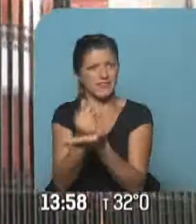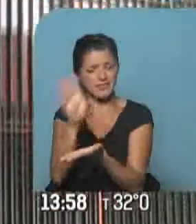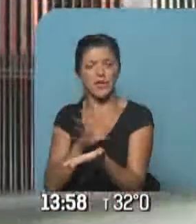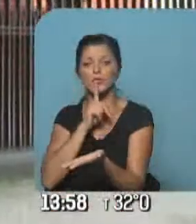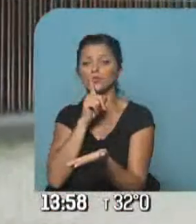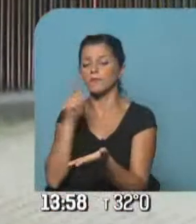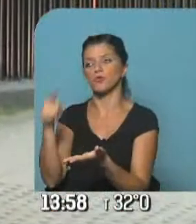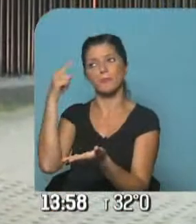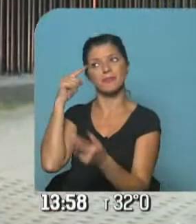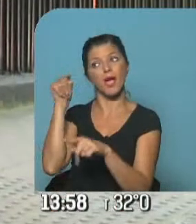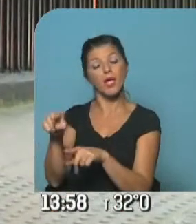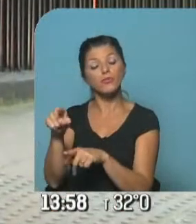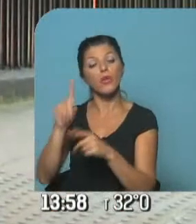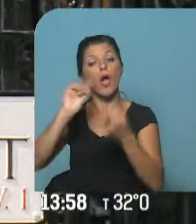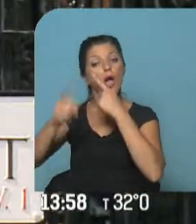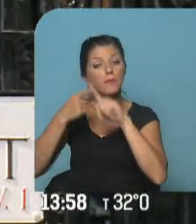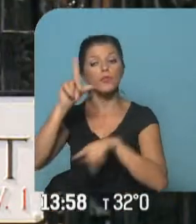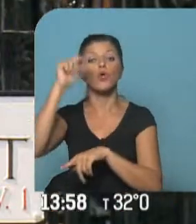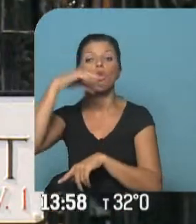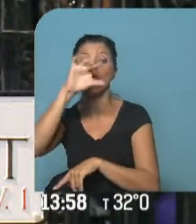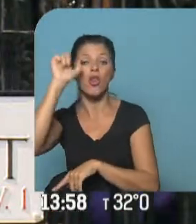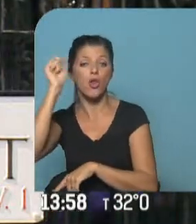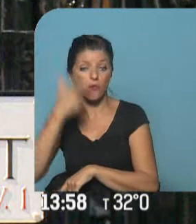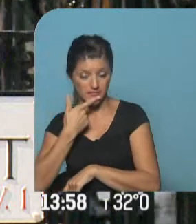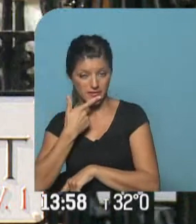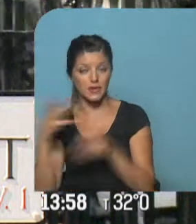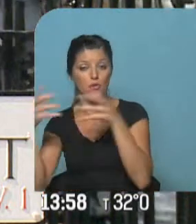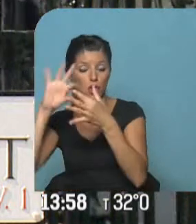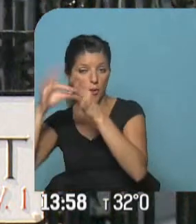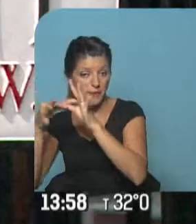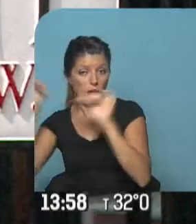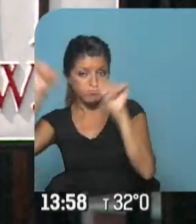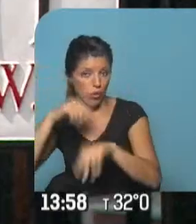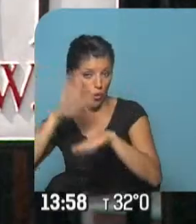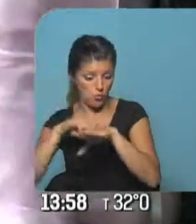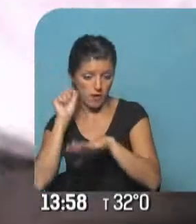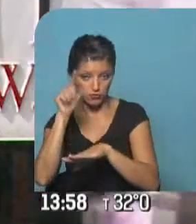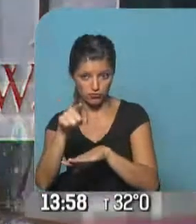pone en riesgo las buenas relaciones con Londres y la Unión Europea.